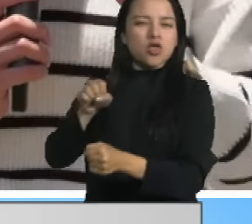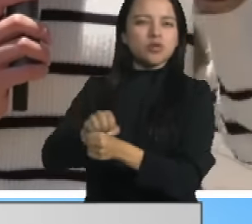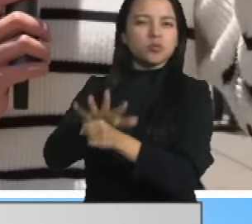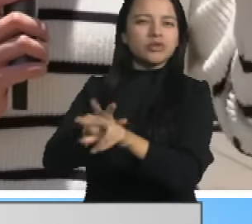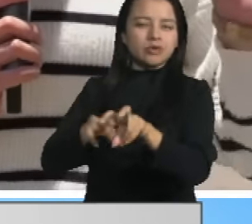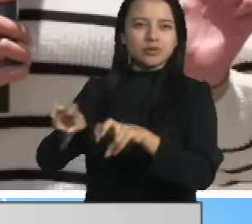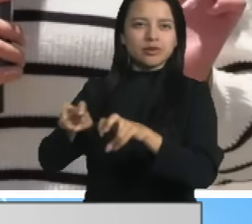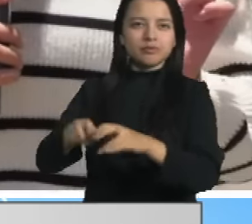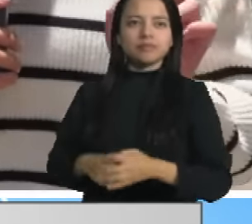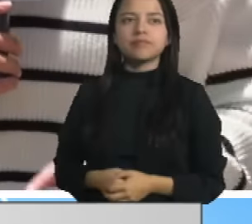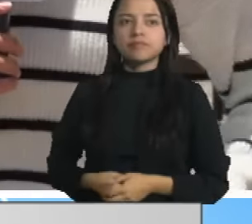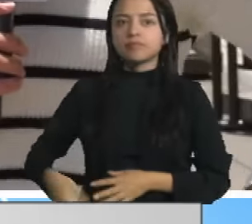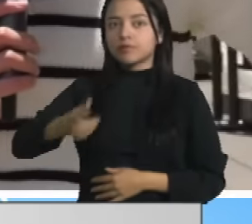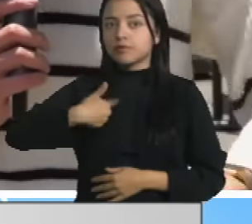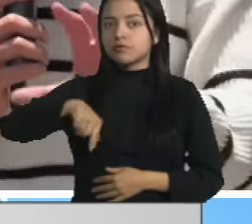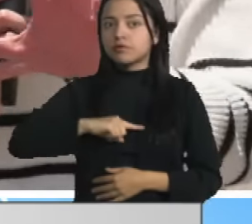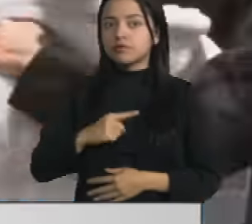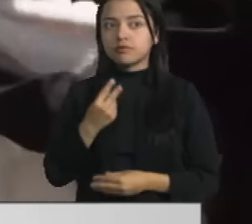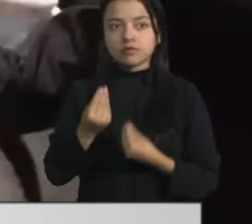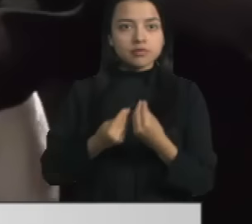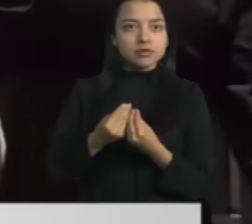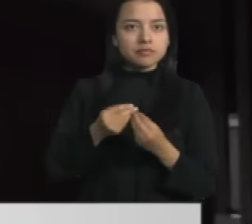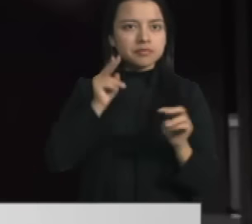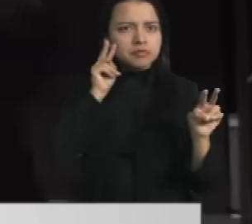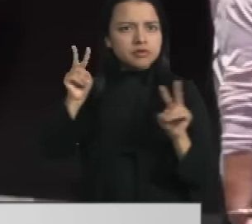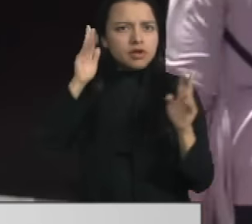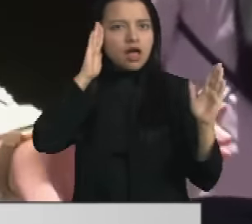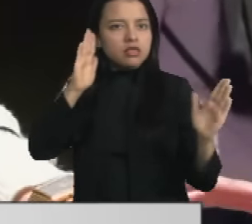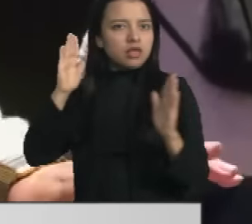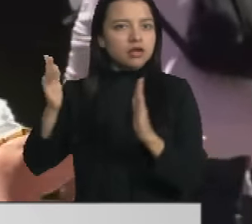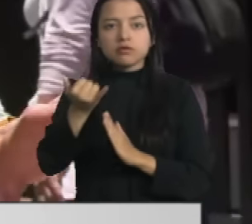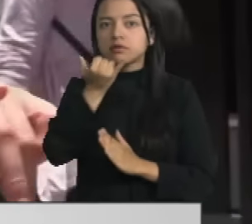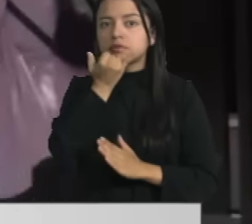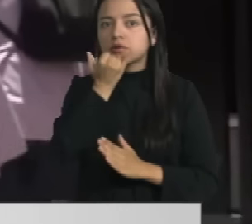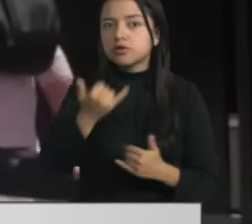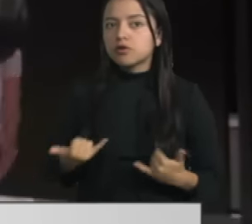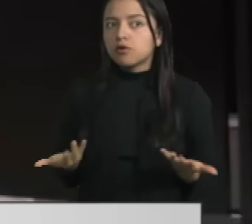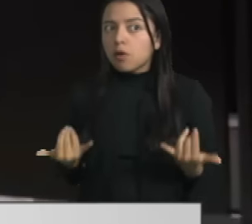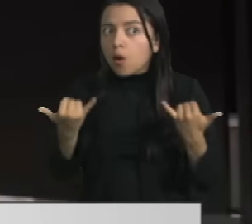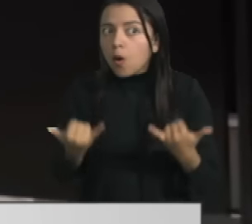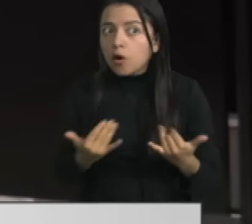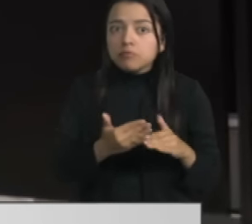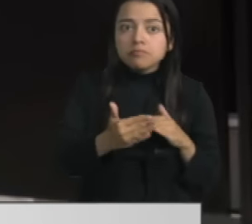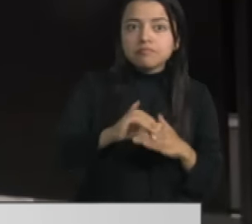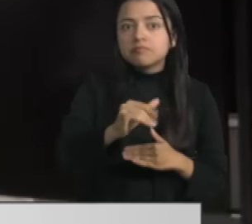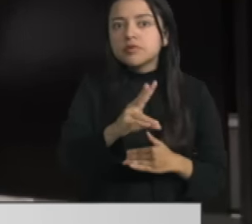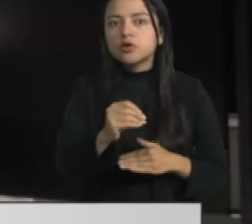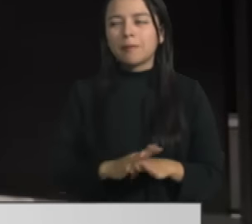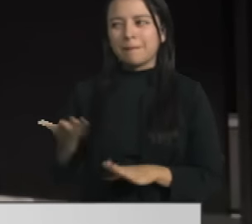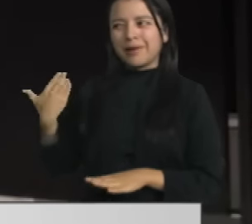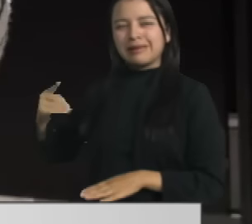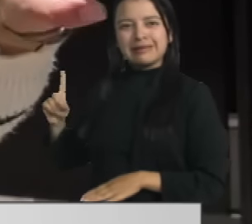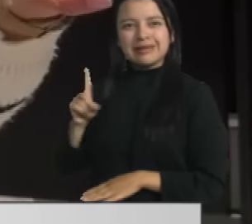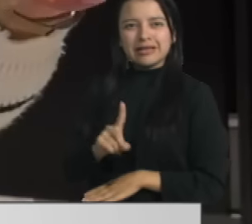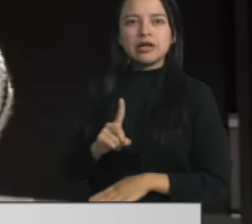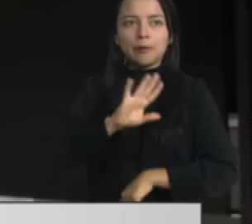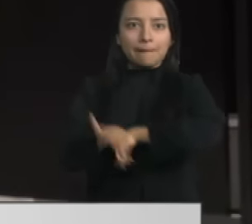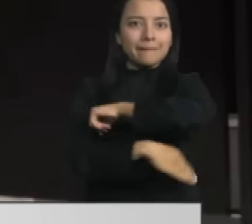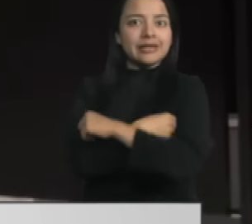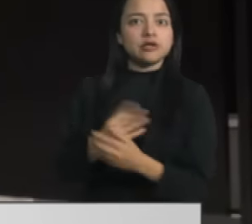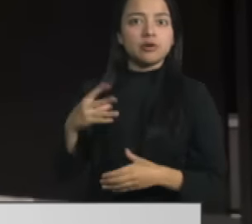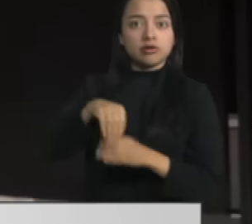atentos a lo que sucede aquí en el Ministerio de Transporte, a la reunión a la que hace muy pocos minutos el ministro del Interior, Juan Fernando Cristo, llegó.